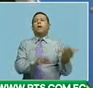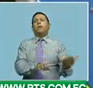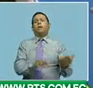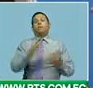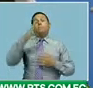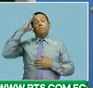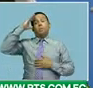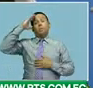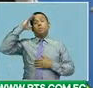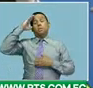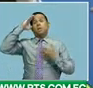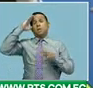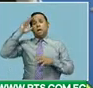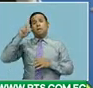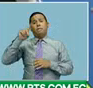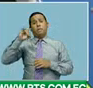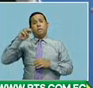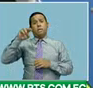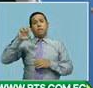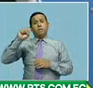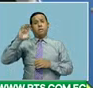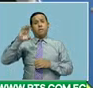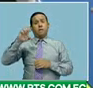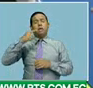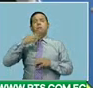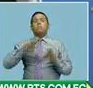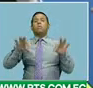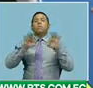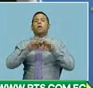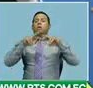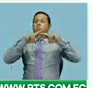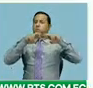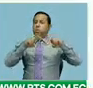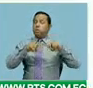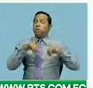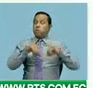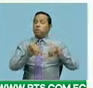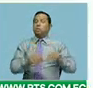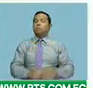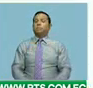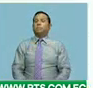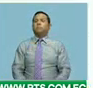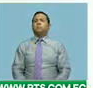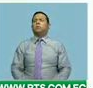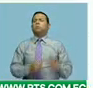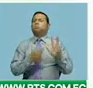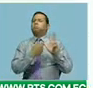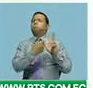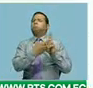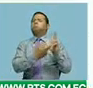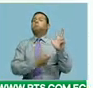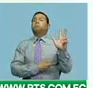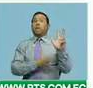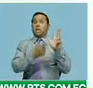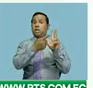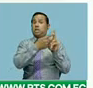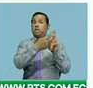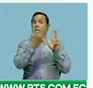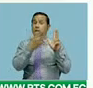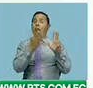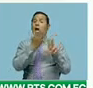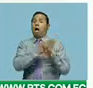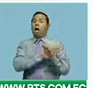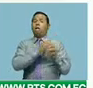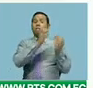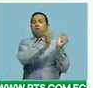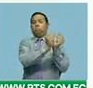Nacional, particularmente la DINASET, va a dar la respuesta que la ciudadanía espera. Uno de los sospechosos registra detenciones y antecedentes